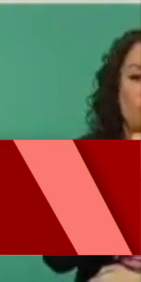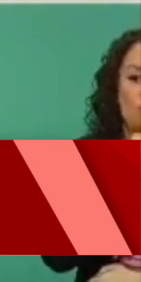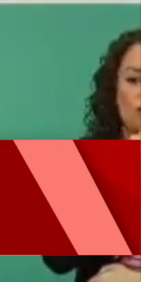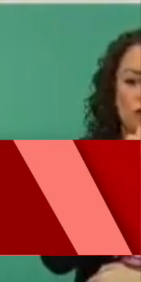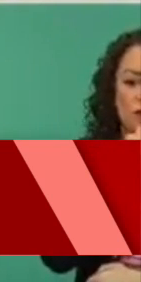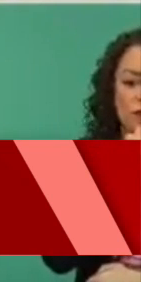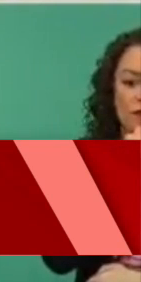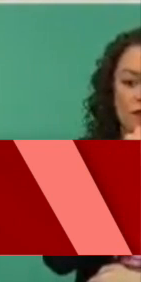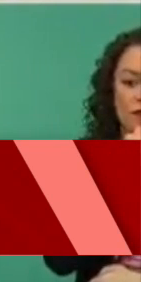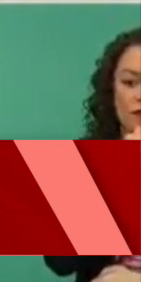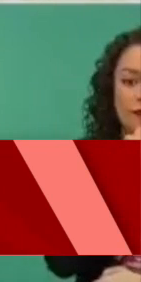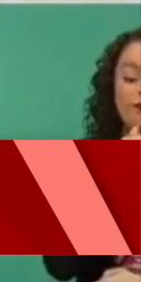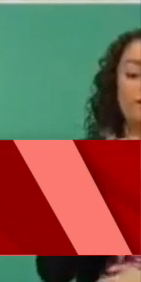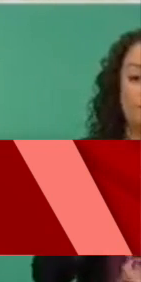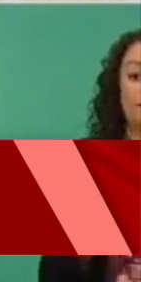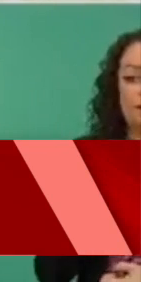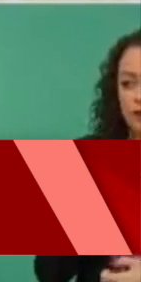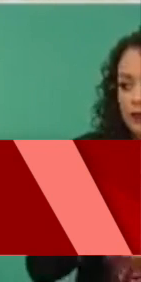ocupó